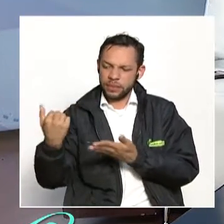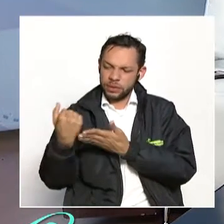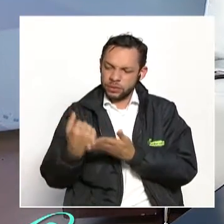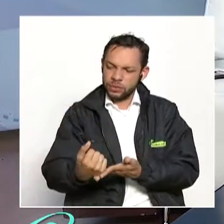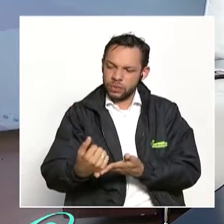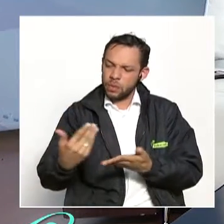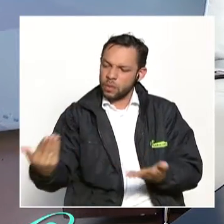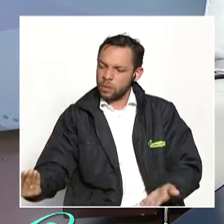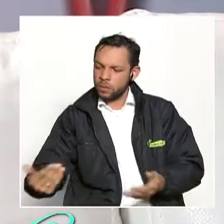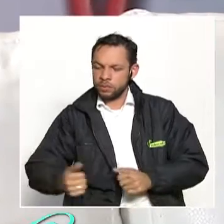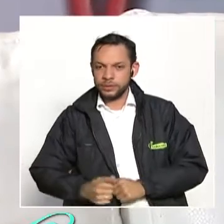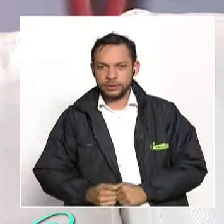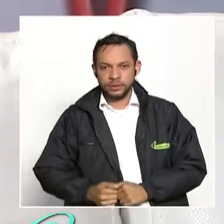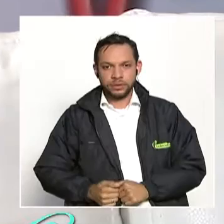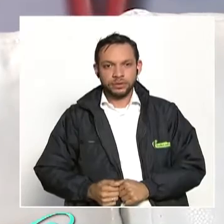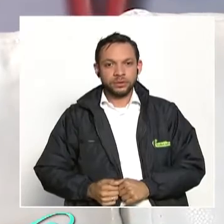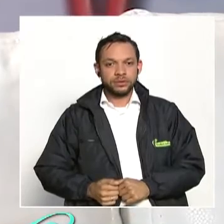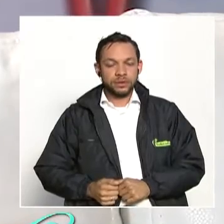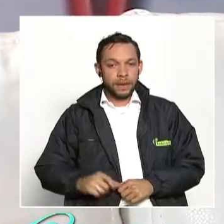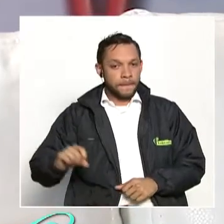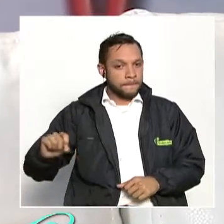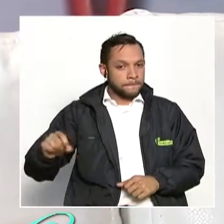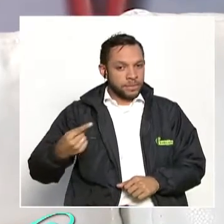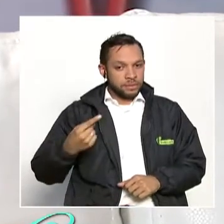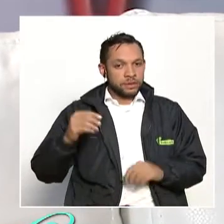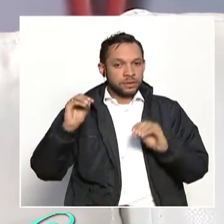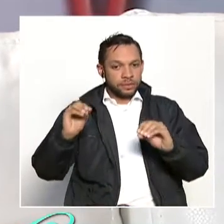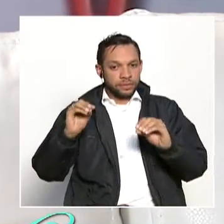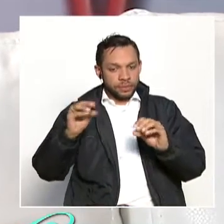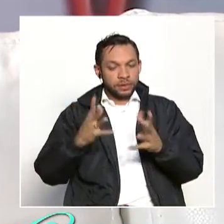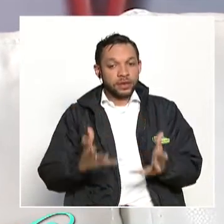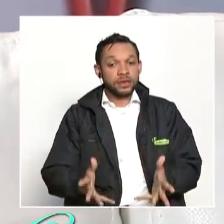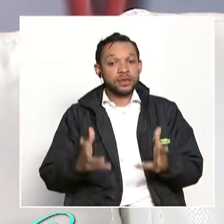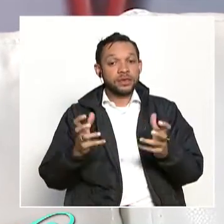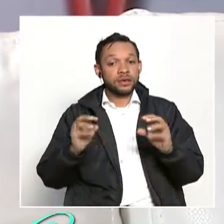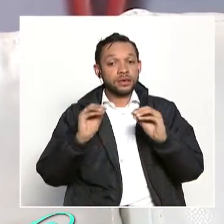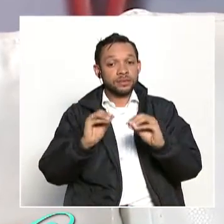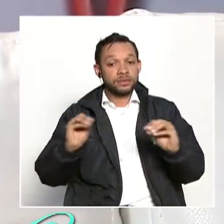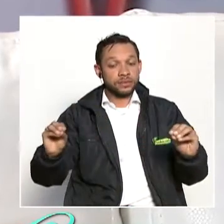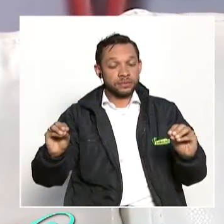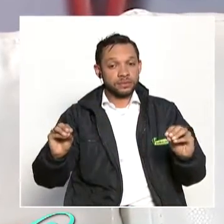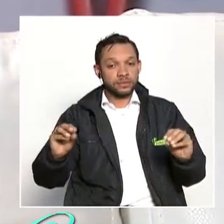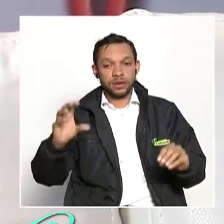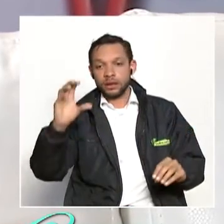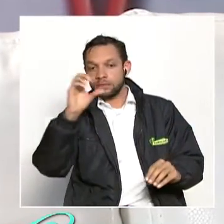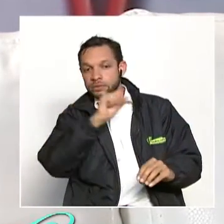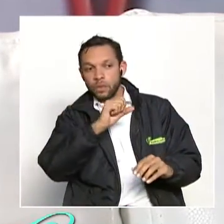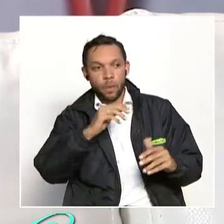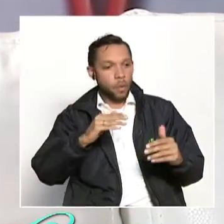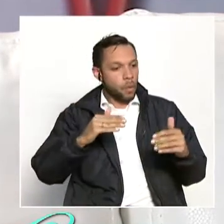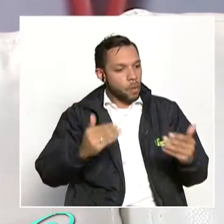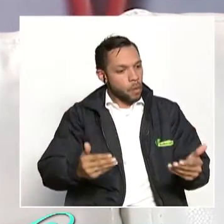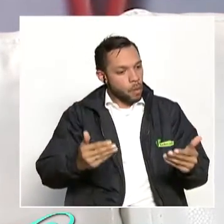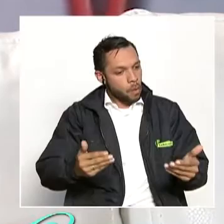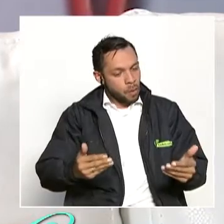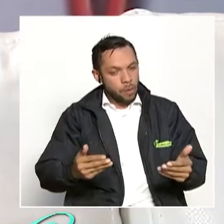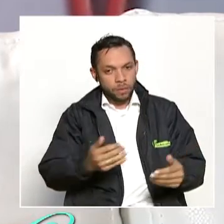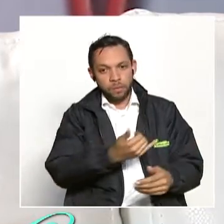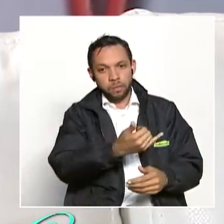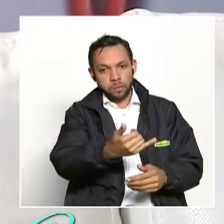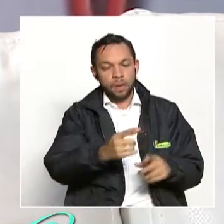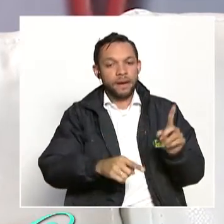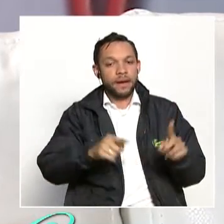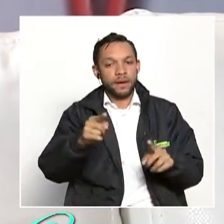Carlos González? Bueno, yo primero que todo quisiera decir que es asombroso ver cómo cosas que